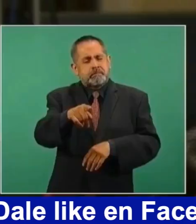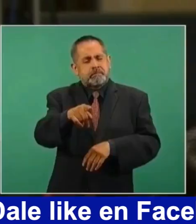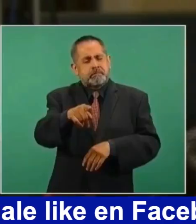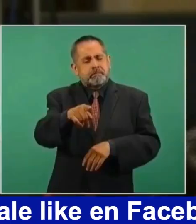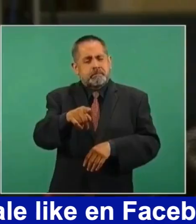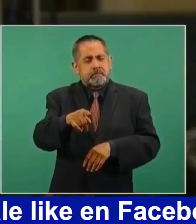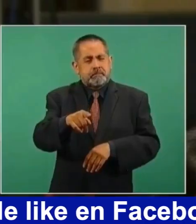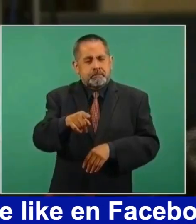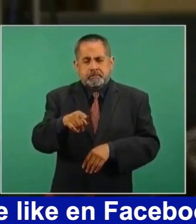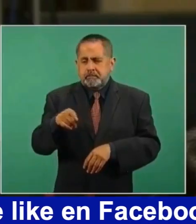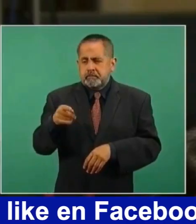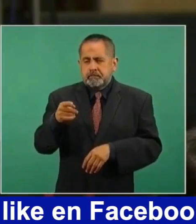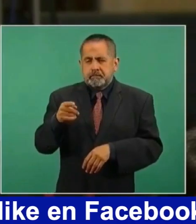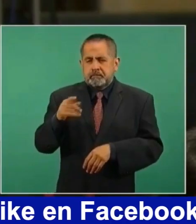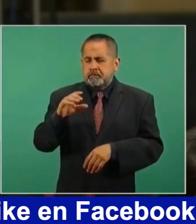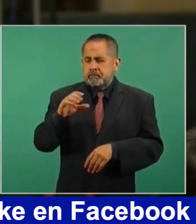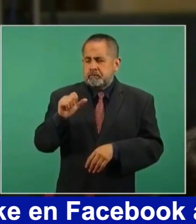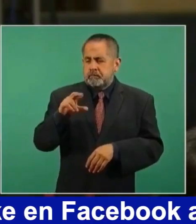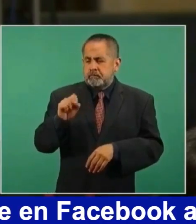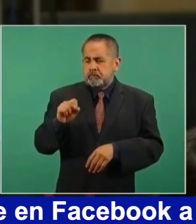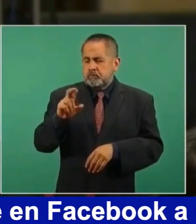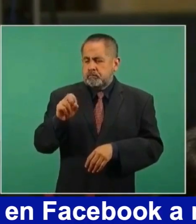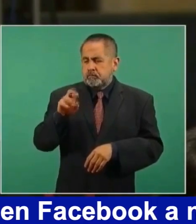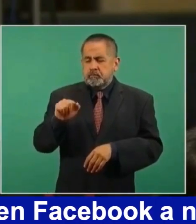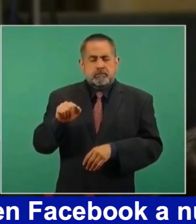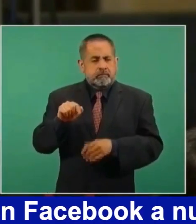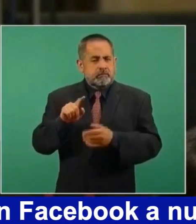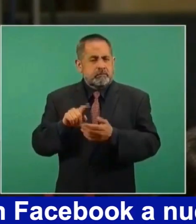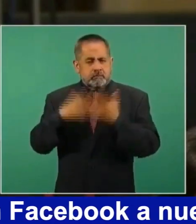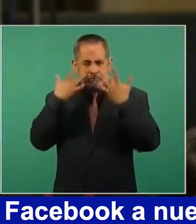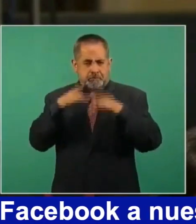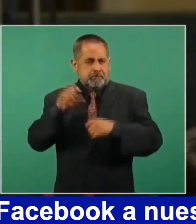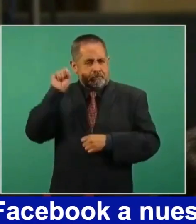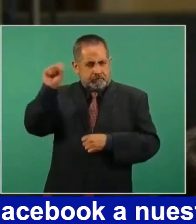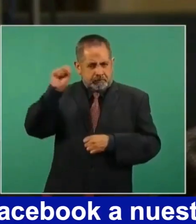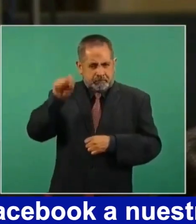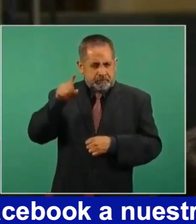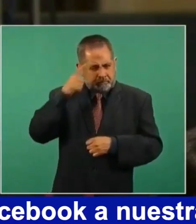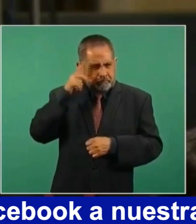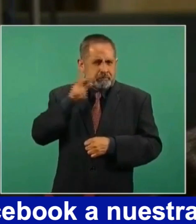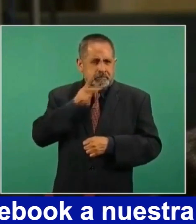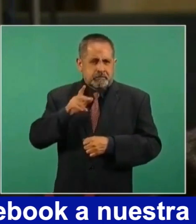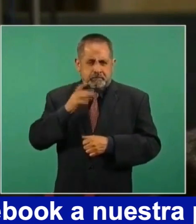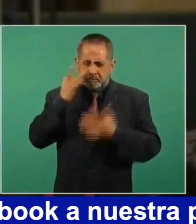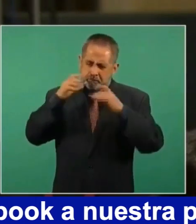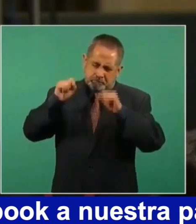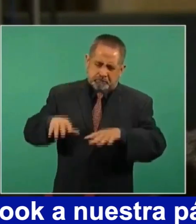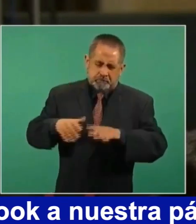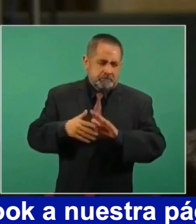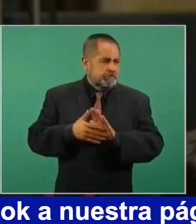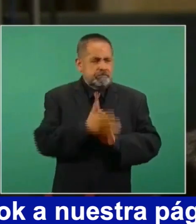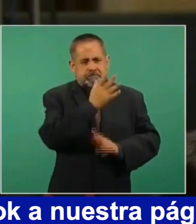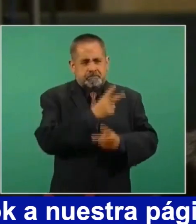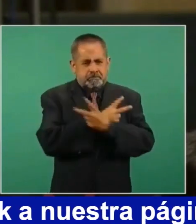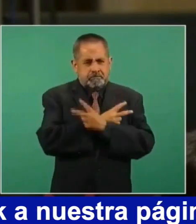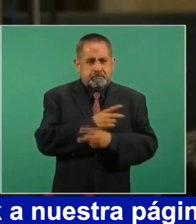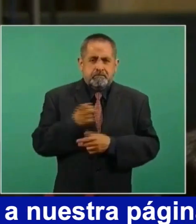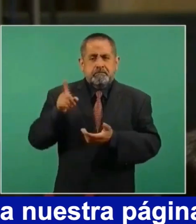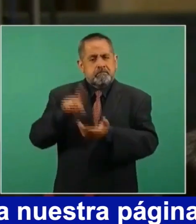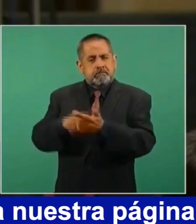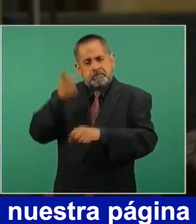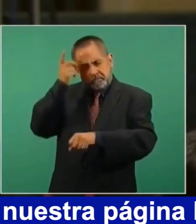13. Carlos Romero de Champs, del sindicato petrolero, está de vacaciones. Desde la Dirección General de Pemex